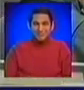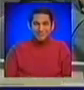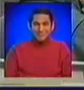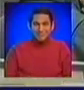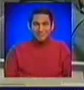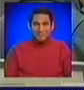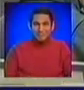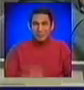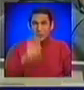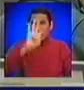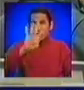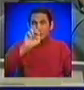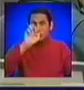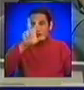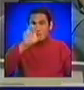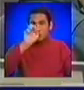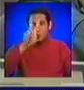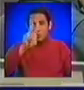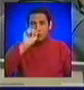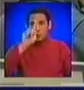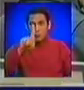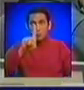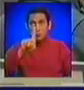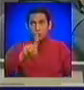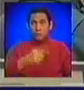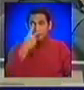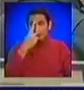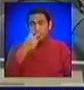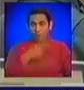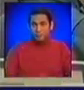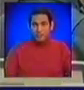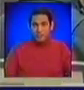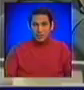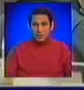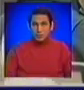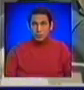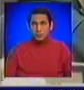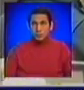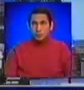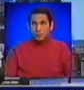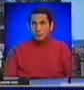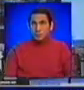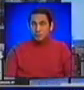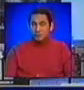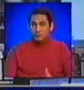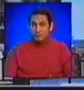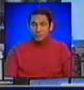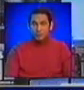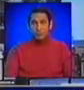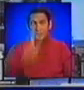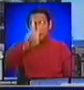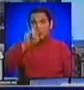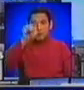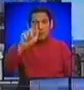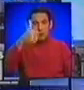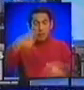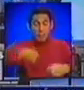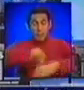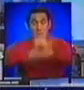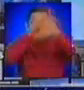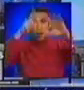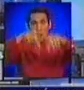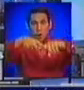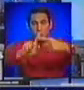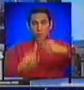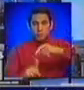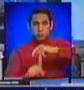4, 3, 2, 1, lanzamiento. A las 2 y 10 de la madrugada comenzó